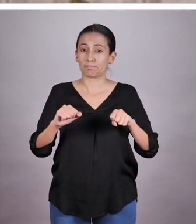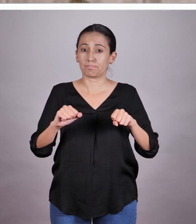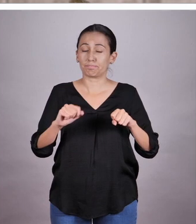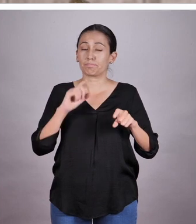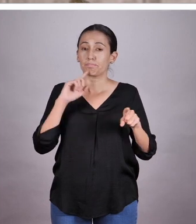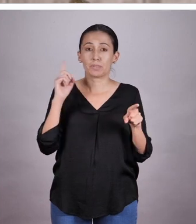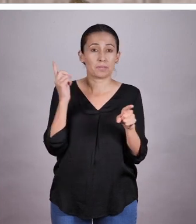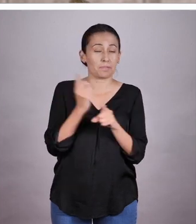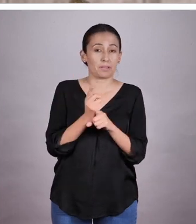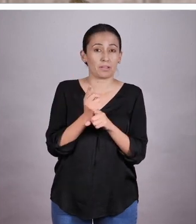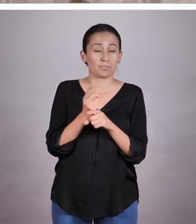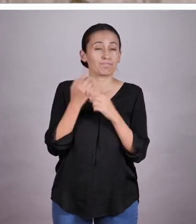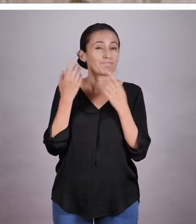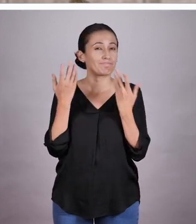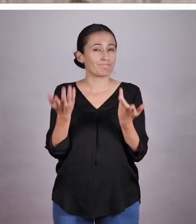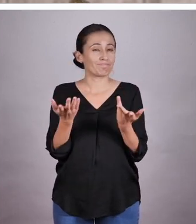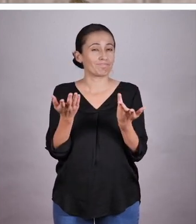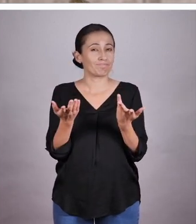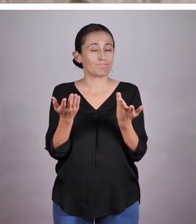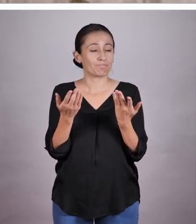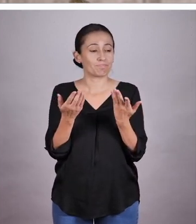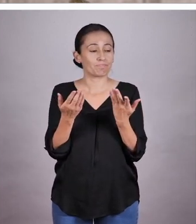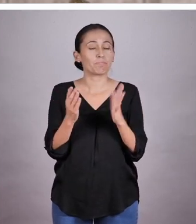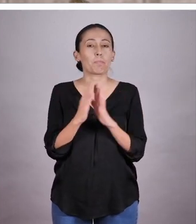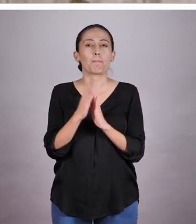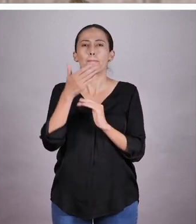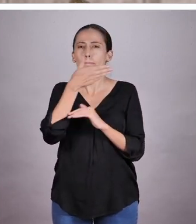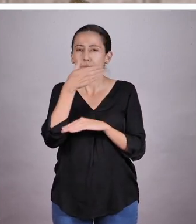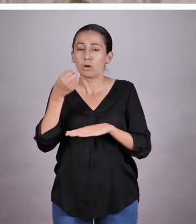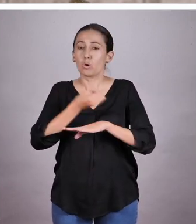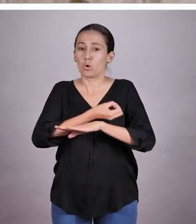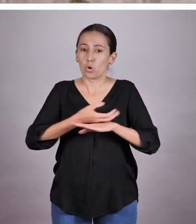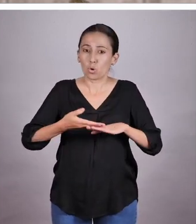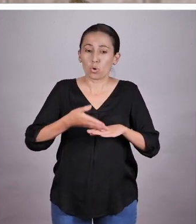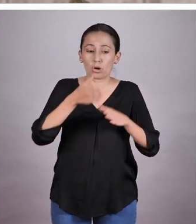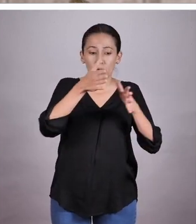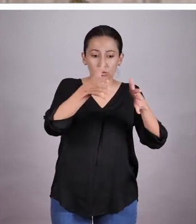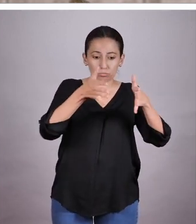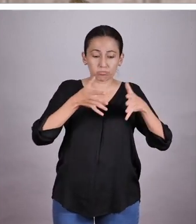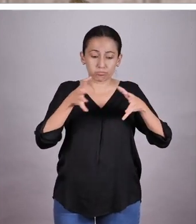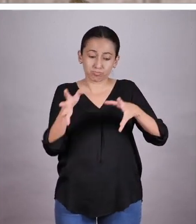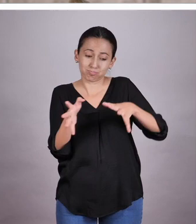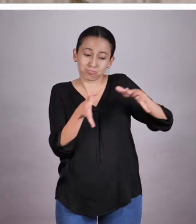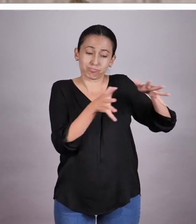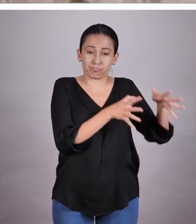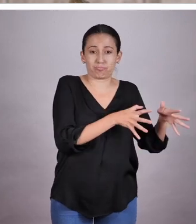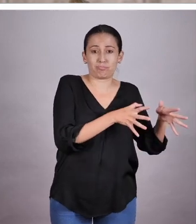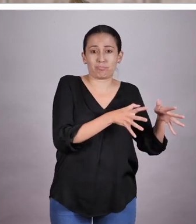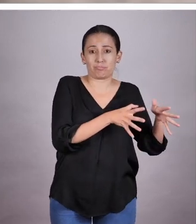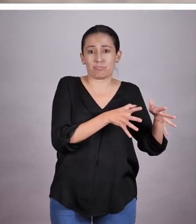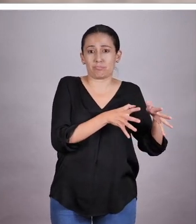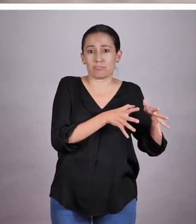la verdad es que creo que lo mejor será deshacerme de la mitad de ustedes.